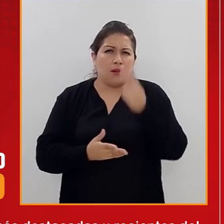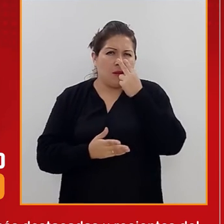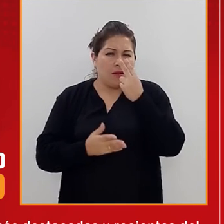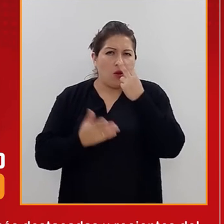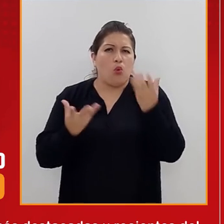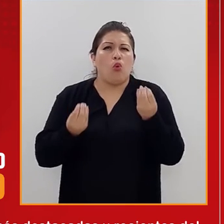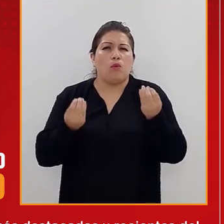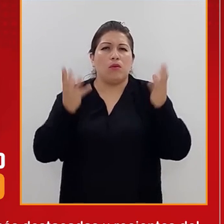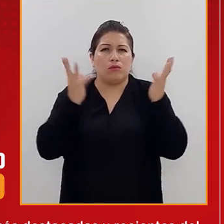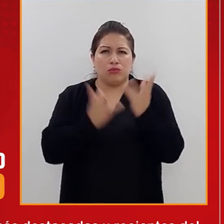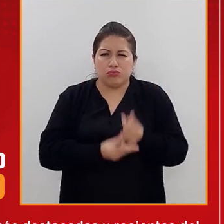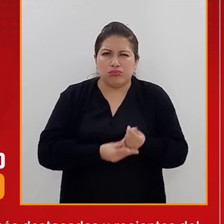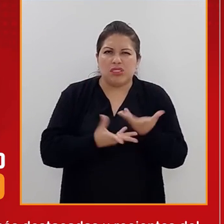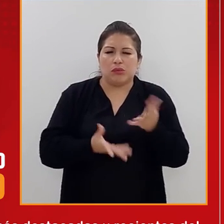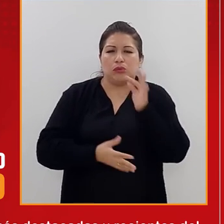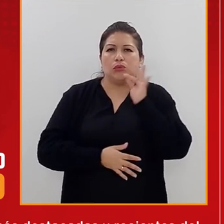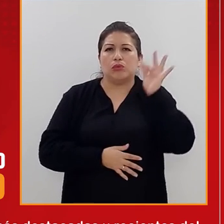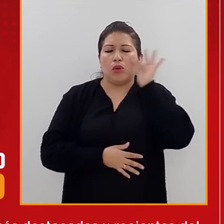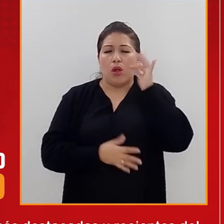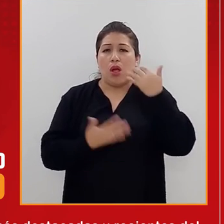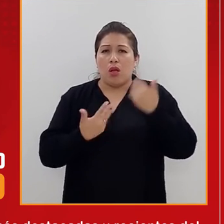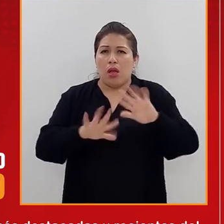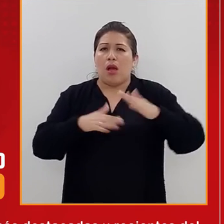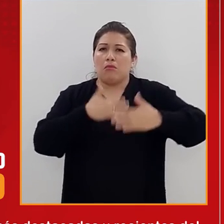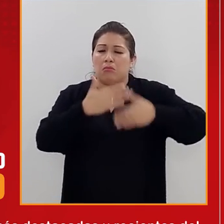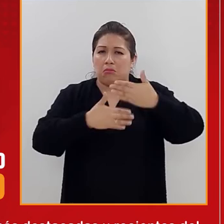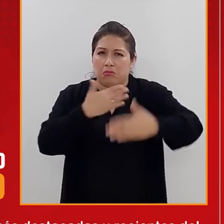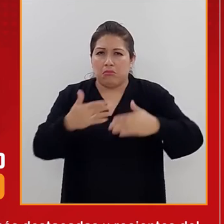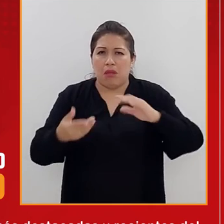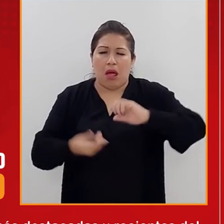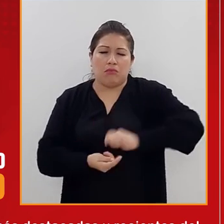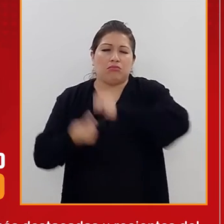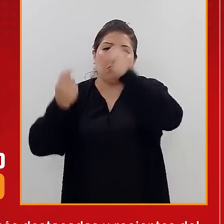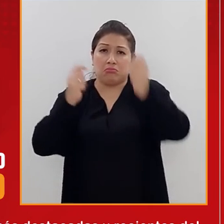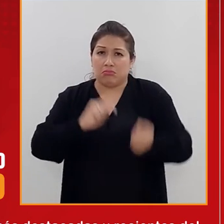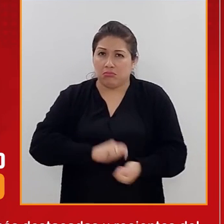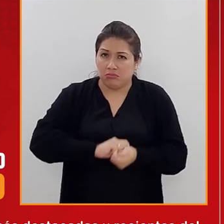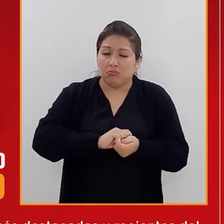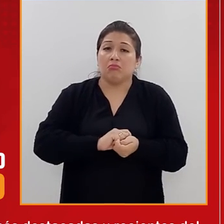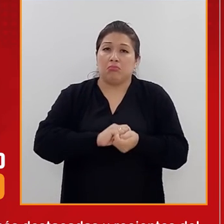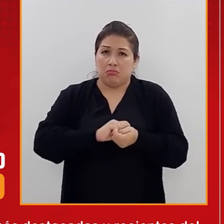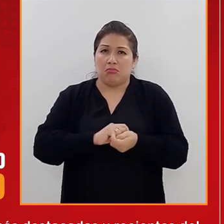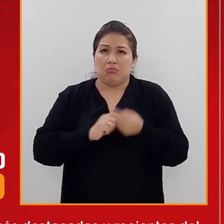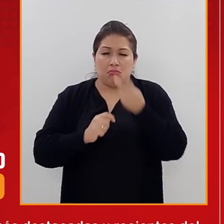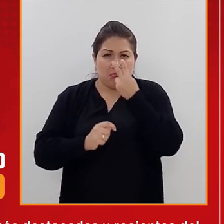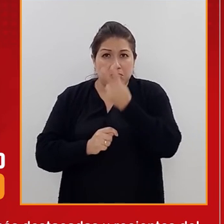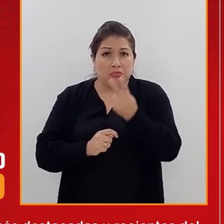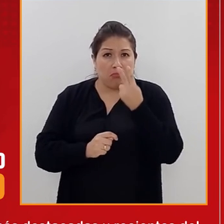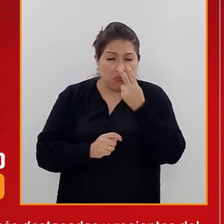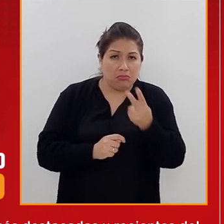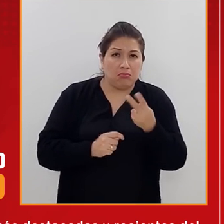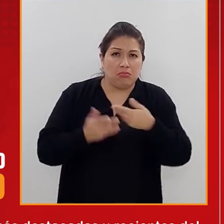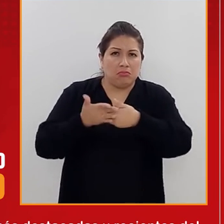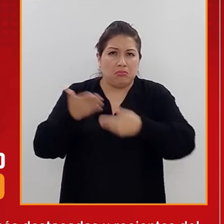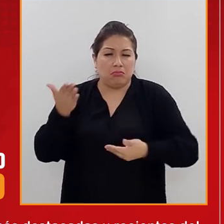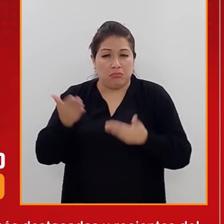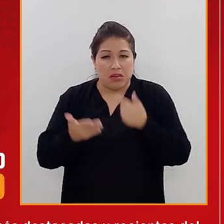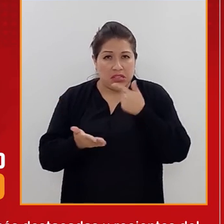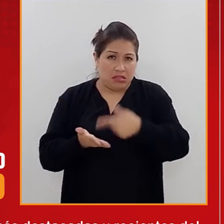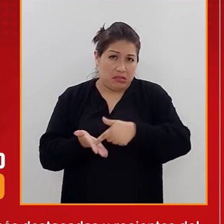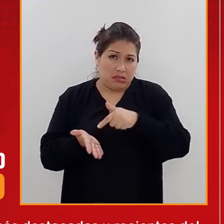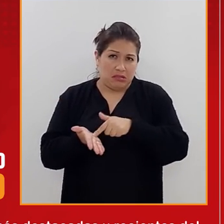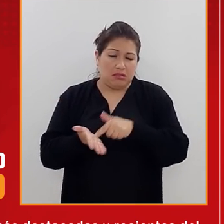y la instalación de las reducciones indígenas, hubo una transformación de las concepciones de la discapacidad, lo